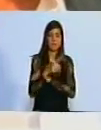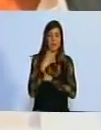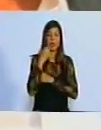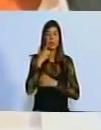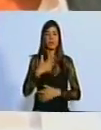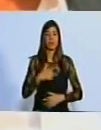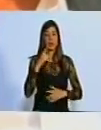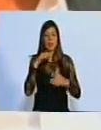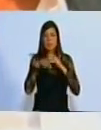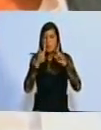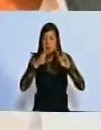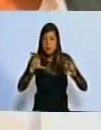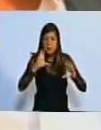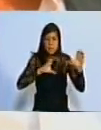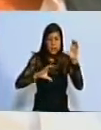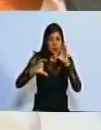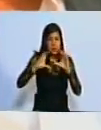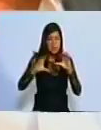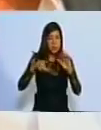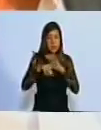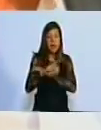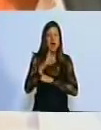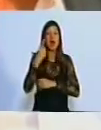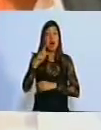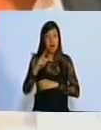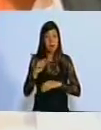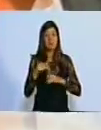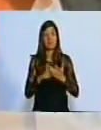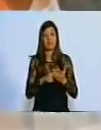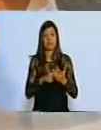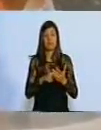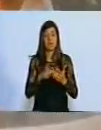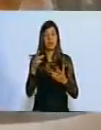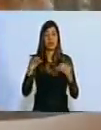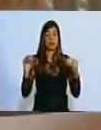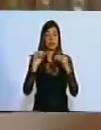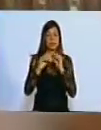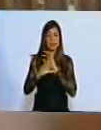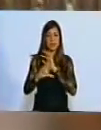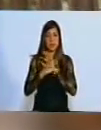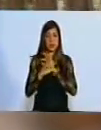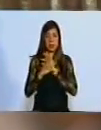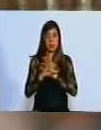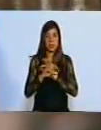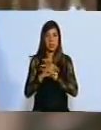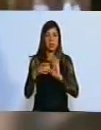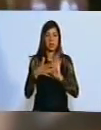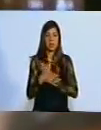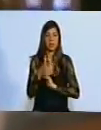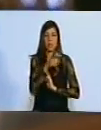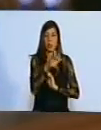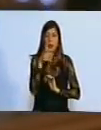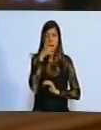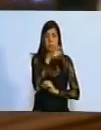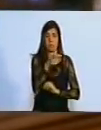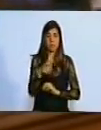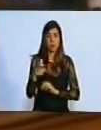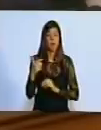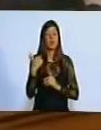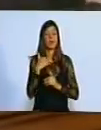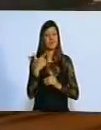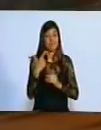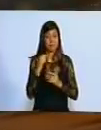rigor científico y más aún la legitimidad de la causa popular.